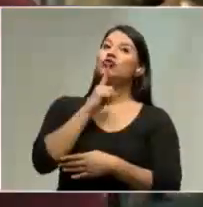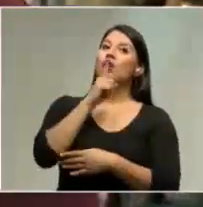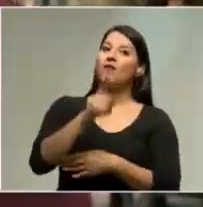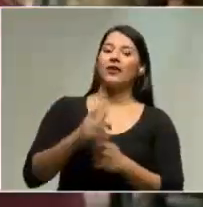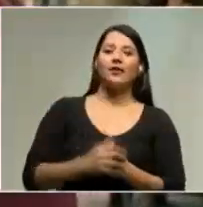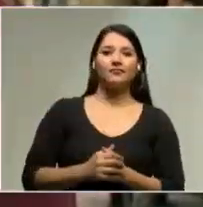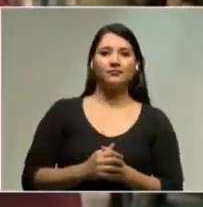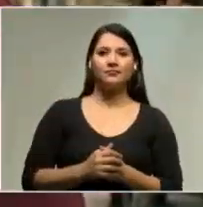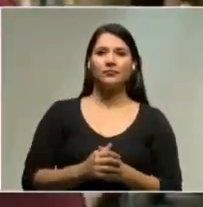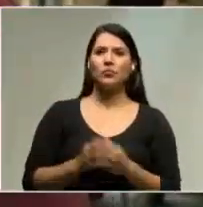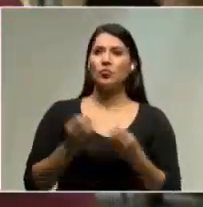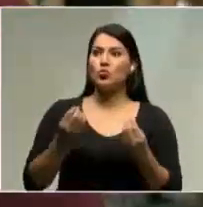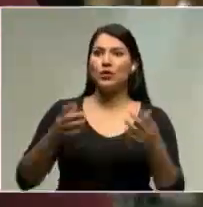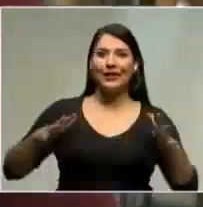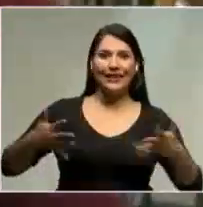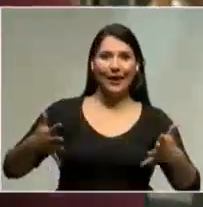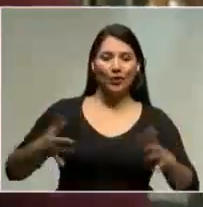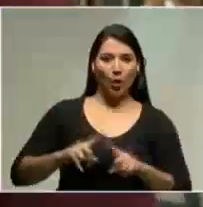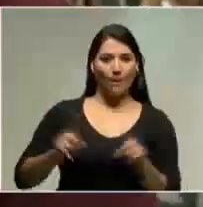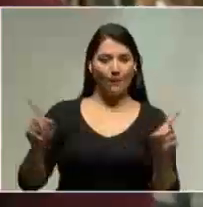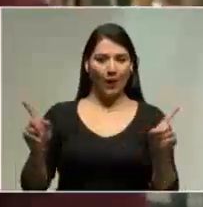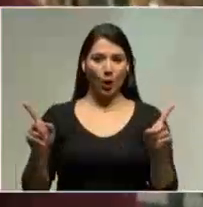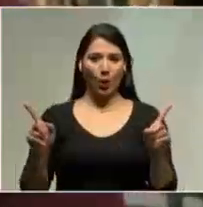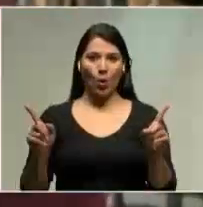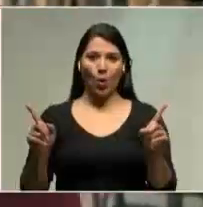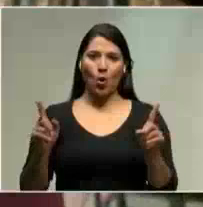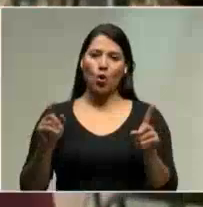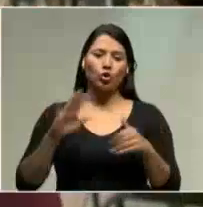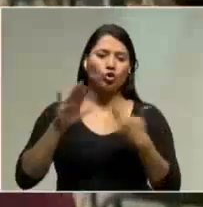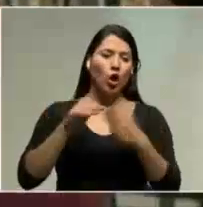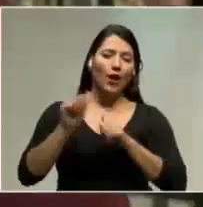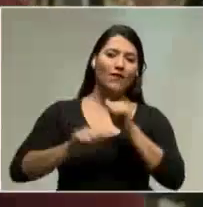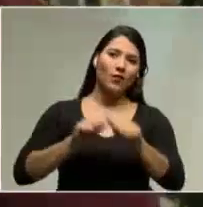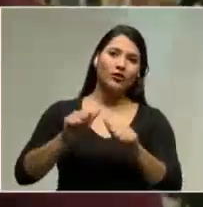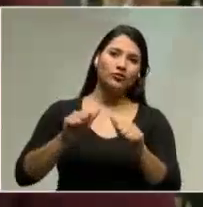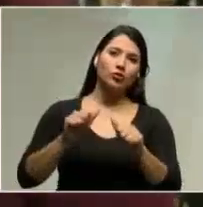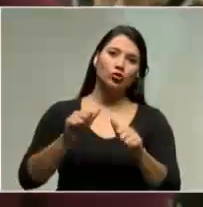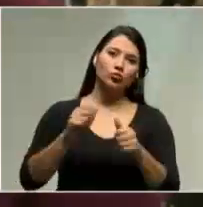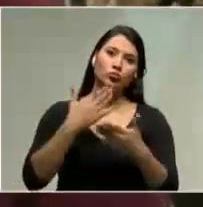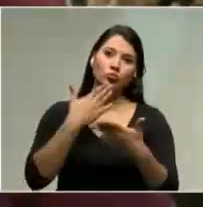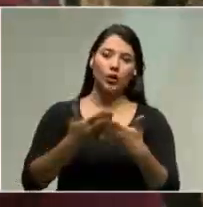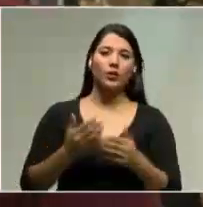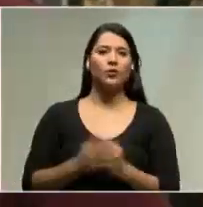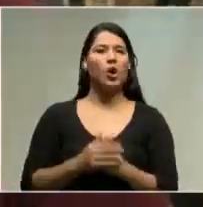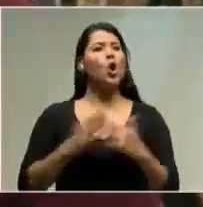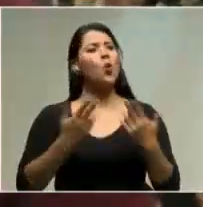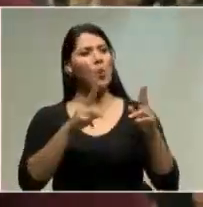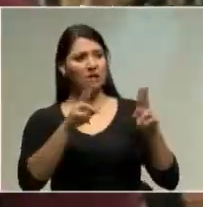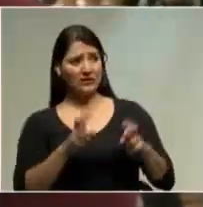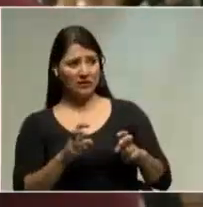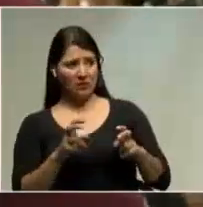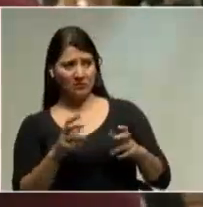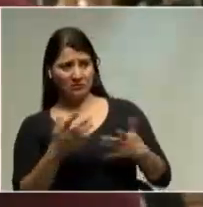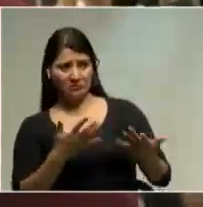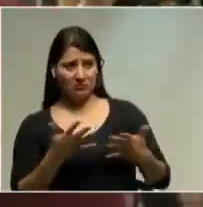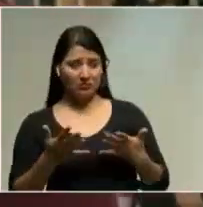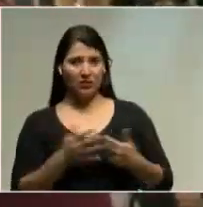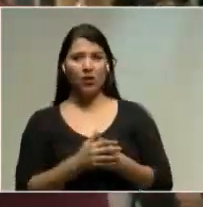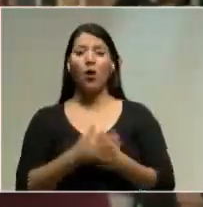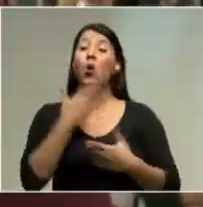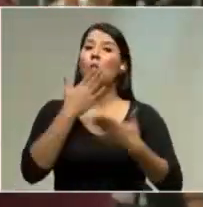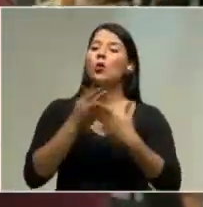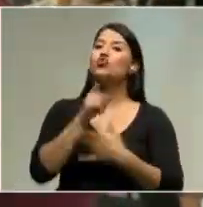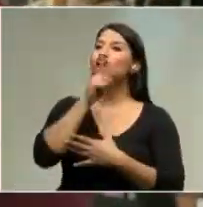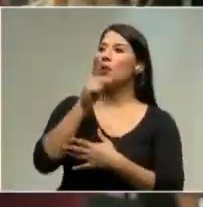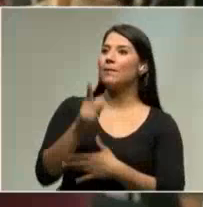Fue demasiado nervioso, pero valió la pena todo. ¿Cómo estuvieron los exámenes? Y la